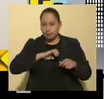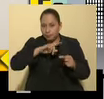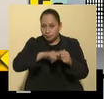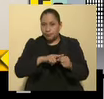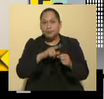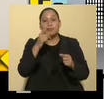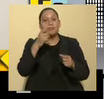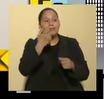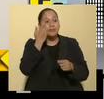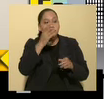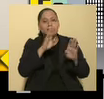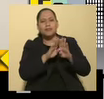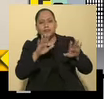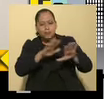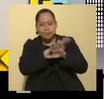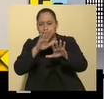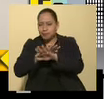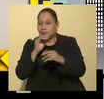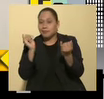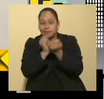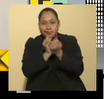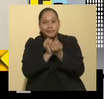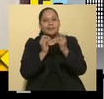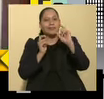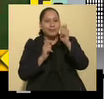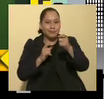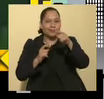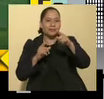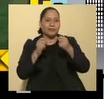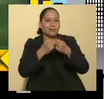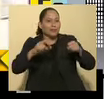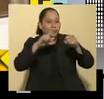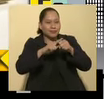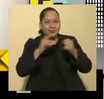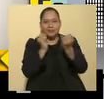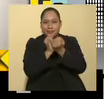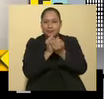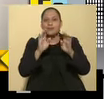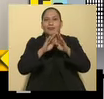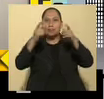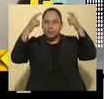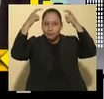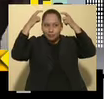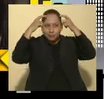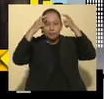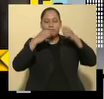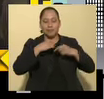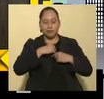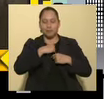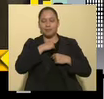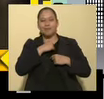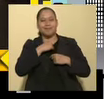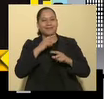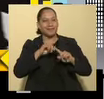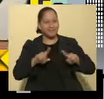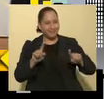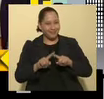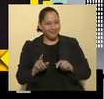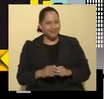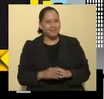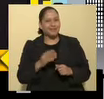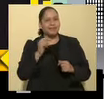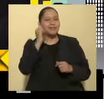era mostrar como esos cambios también en lo social, ¿no? El sombrero, la corbatina,